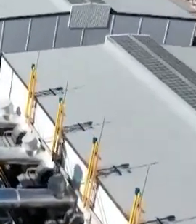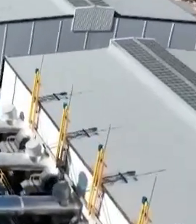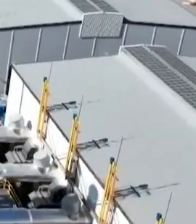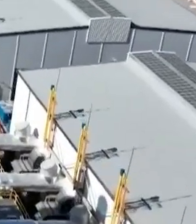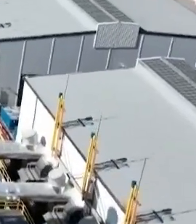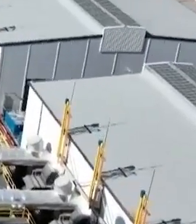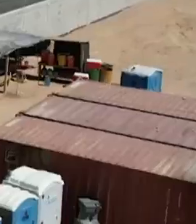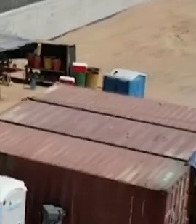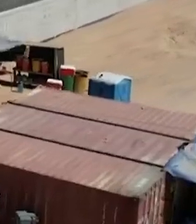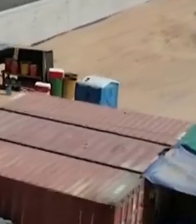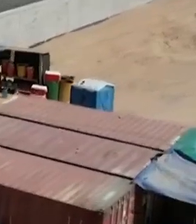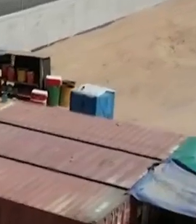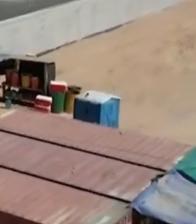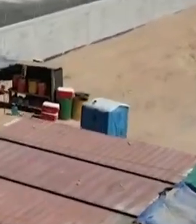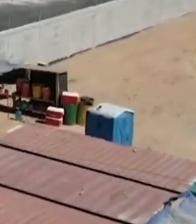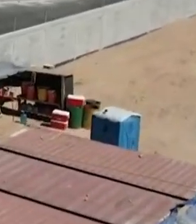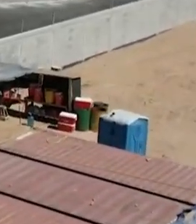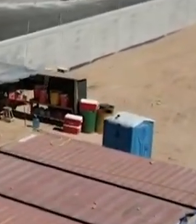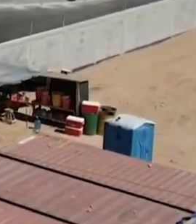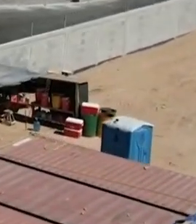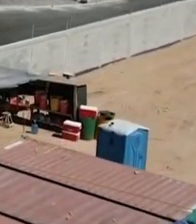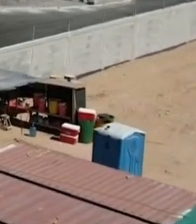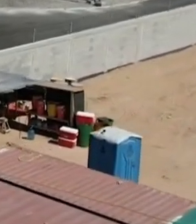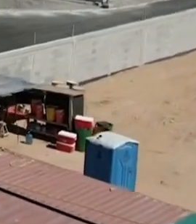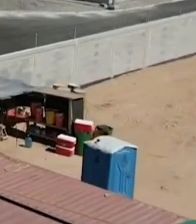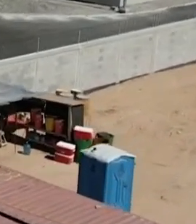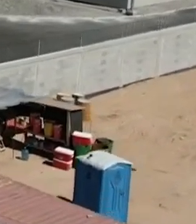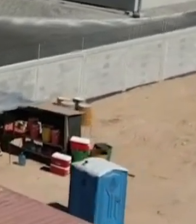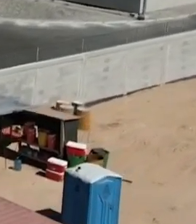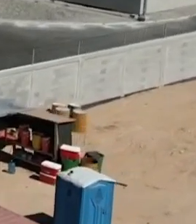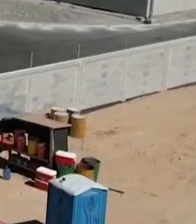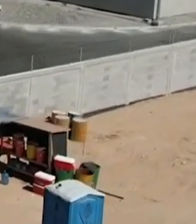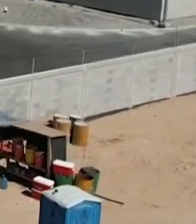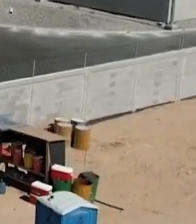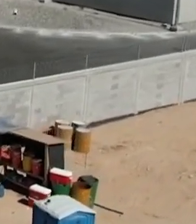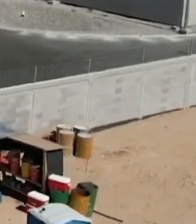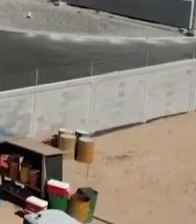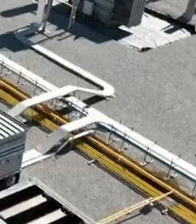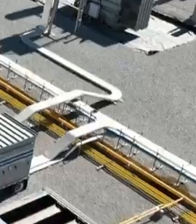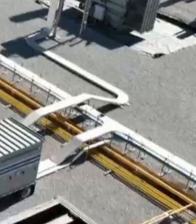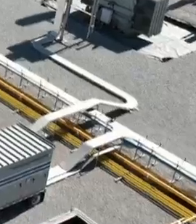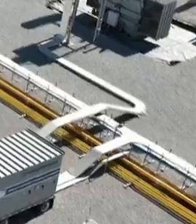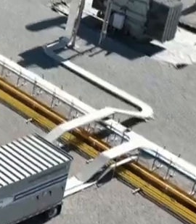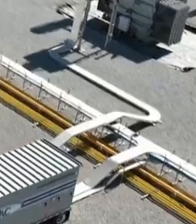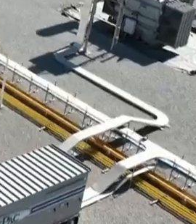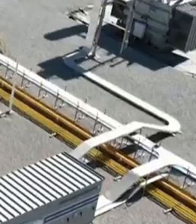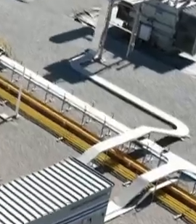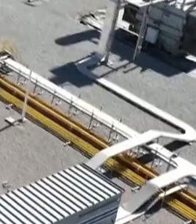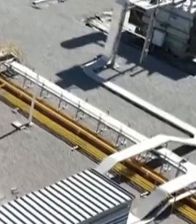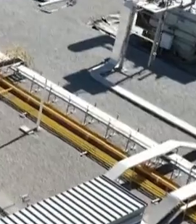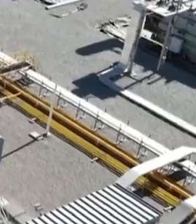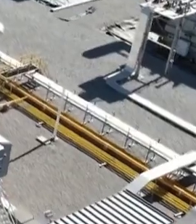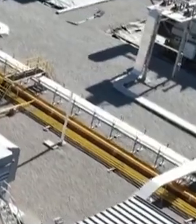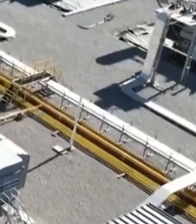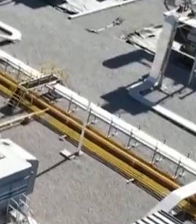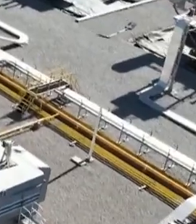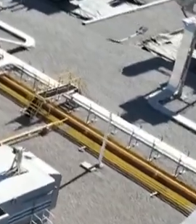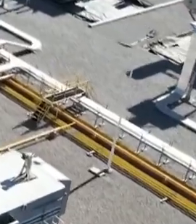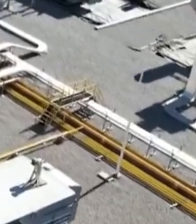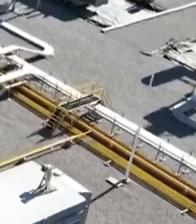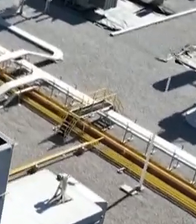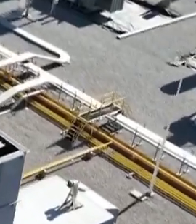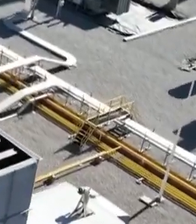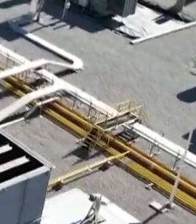en operación. Central de Combustión Interna Altar, finalizada y en operación. Central Aeroderivada González